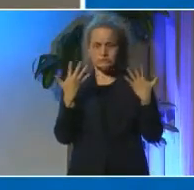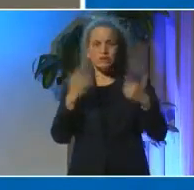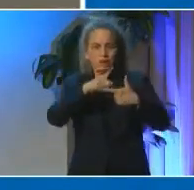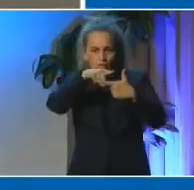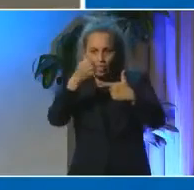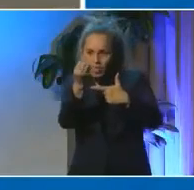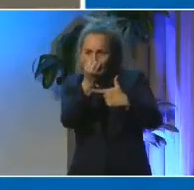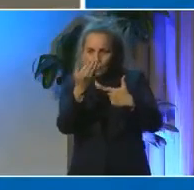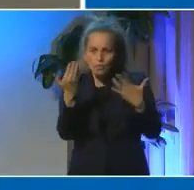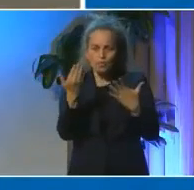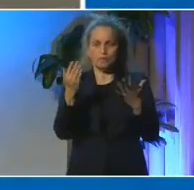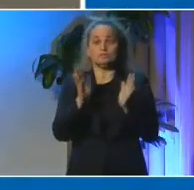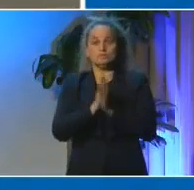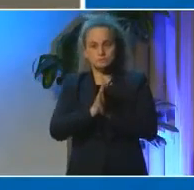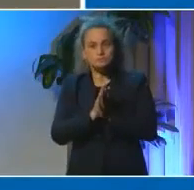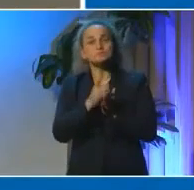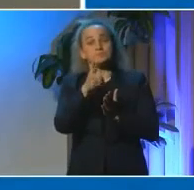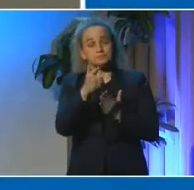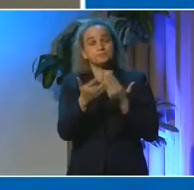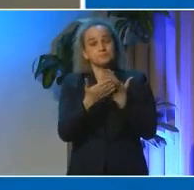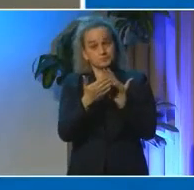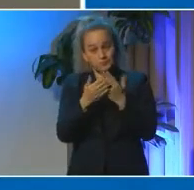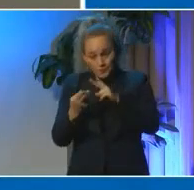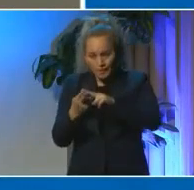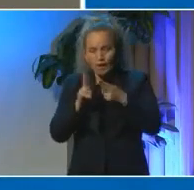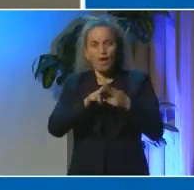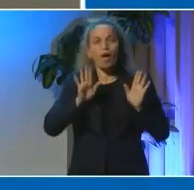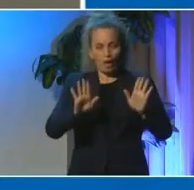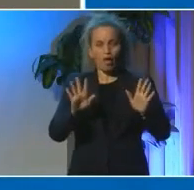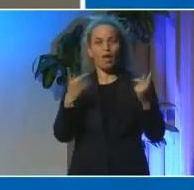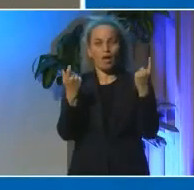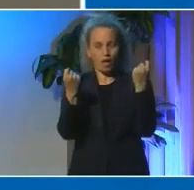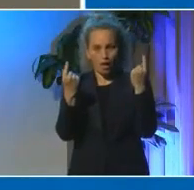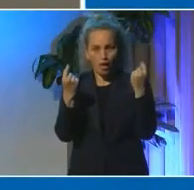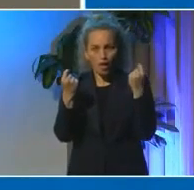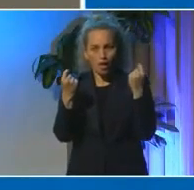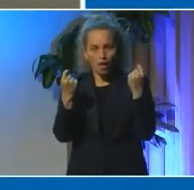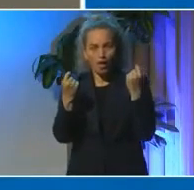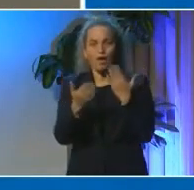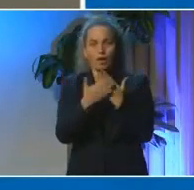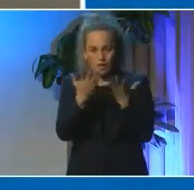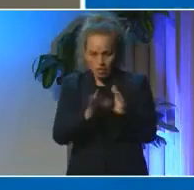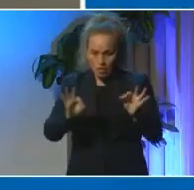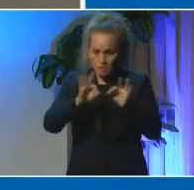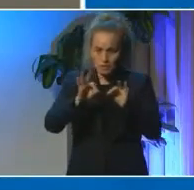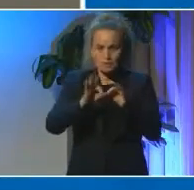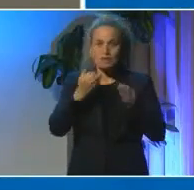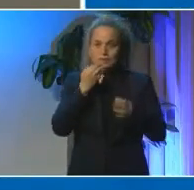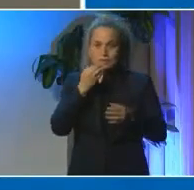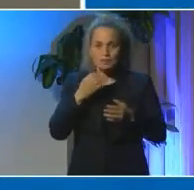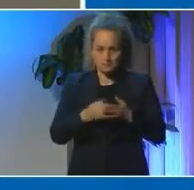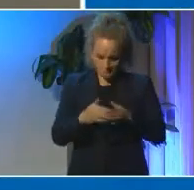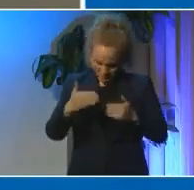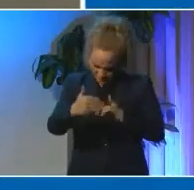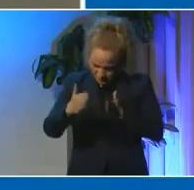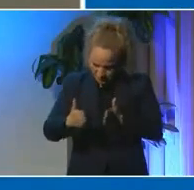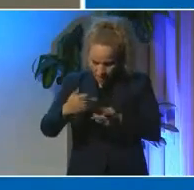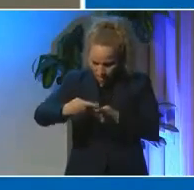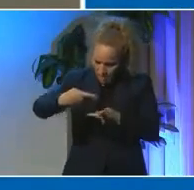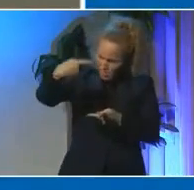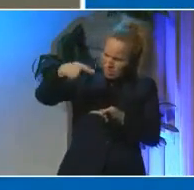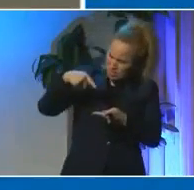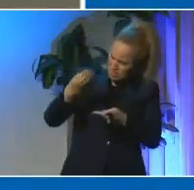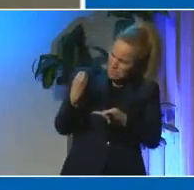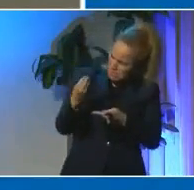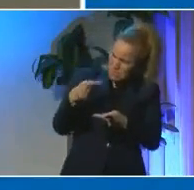y en ese En ese sentido también hemos querido entender qué es importante del empaque o sea para qué necesitamos damos esa